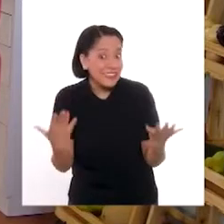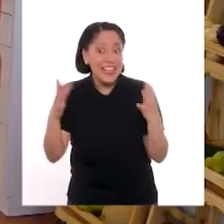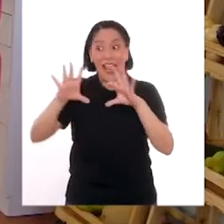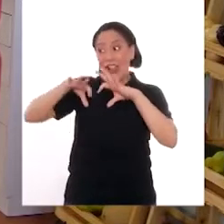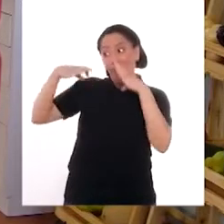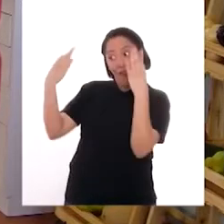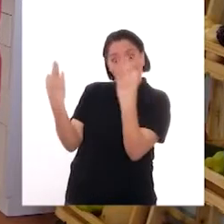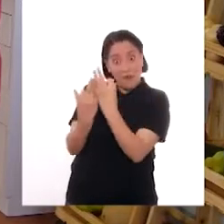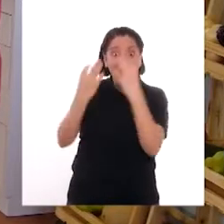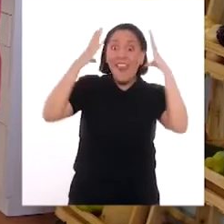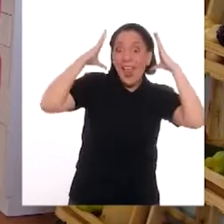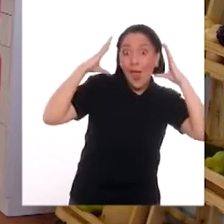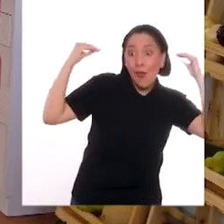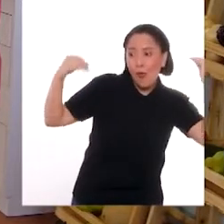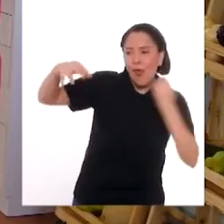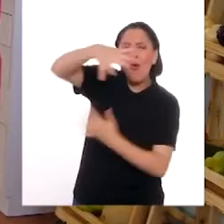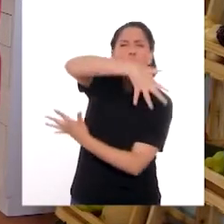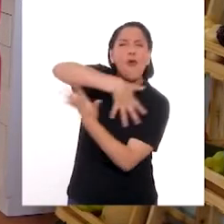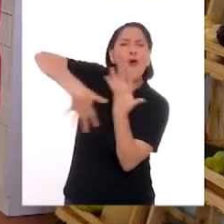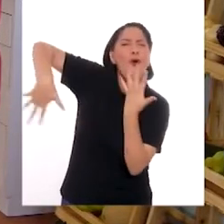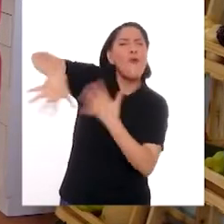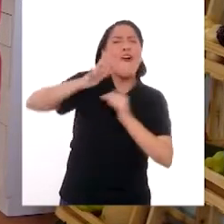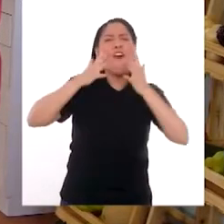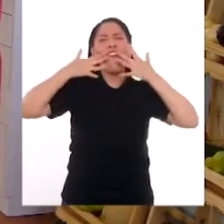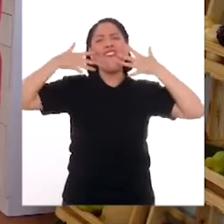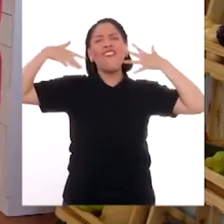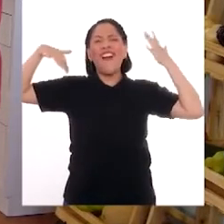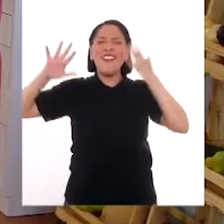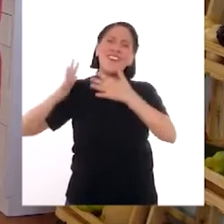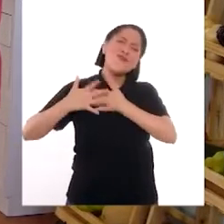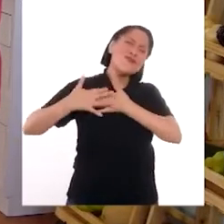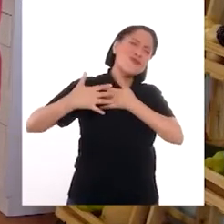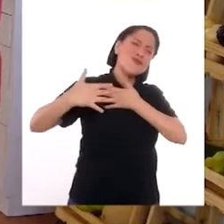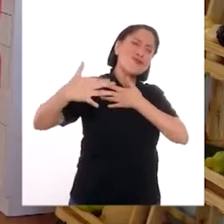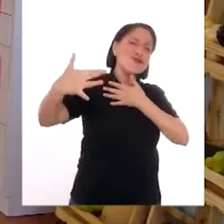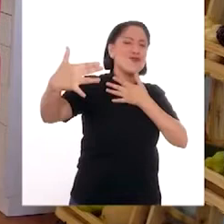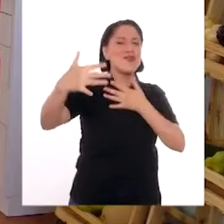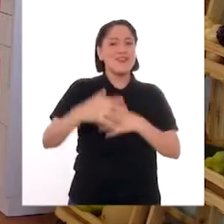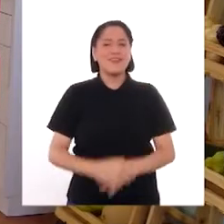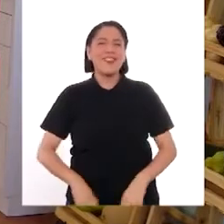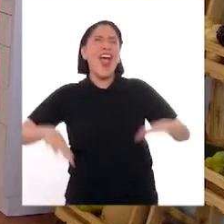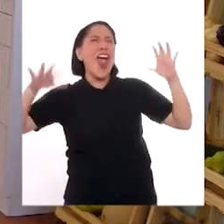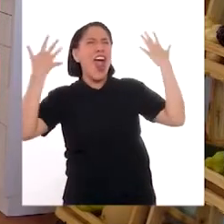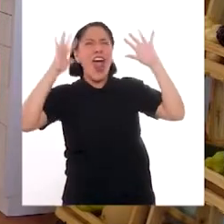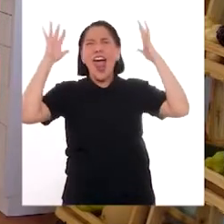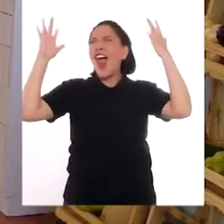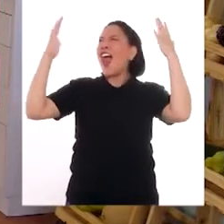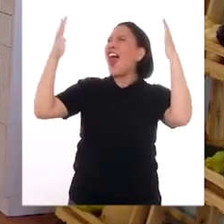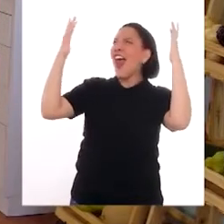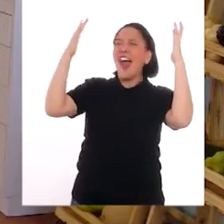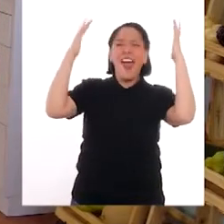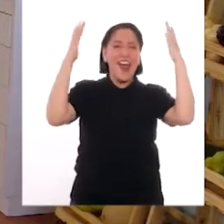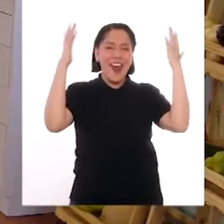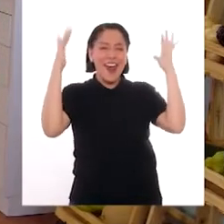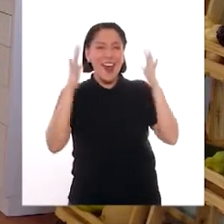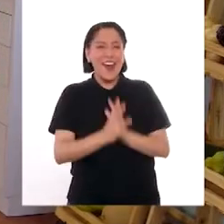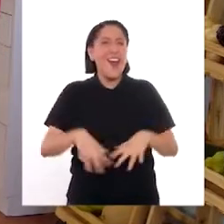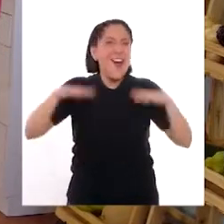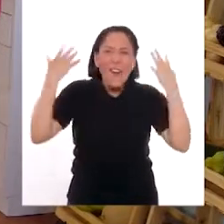Y así, la familia y el duende convivieron felices para siempre.